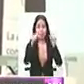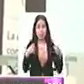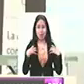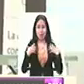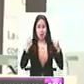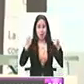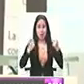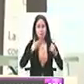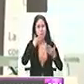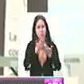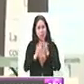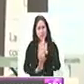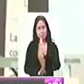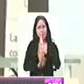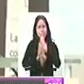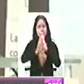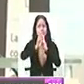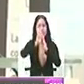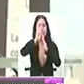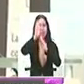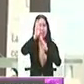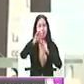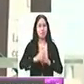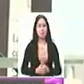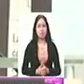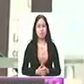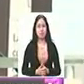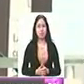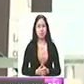etapa casi de pandemia controlada.